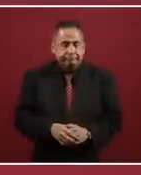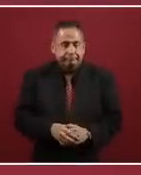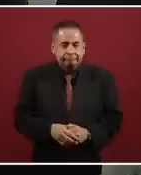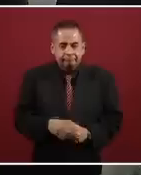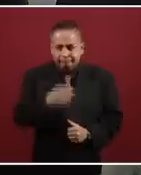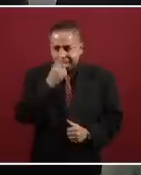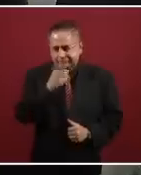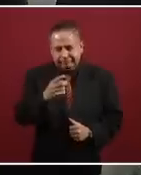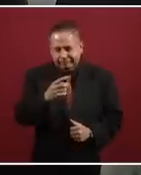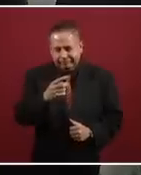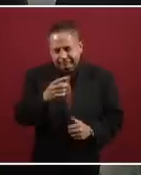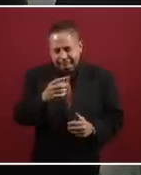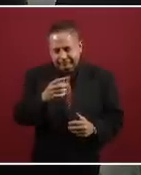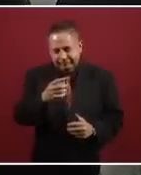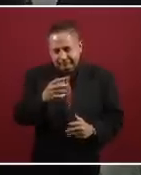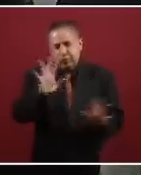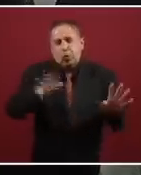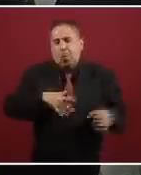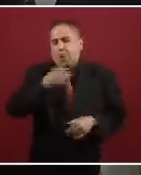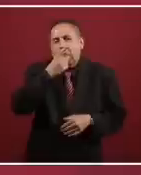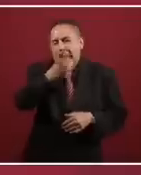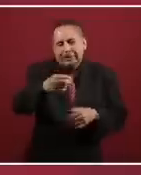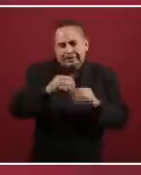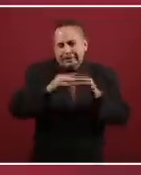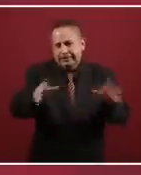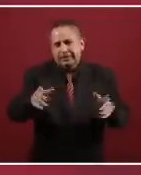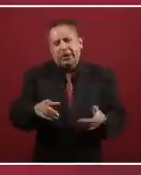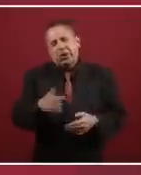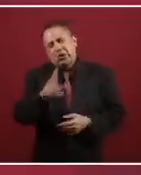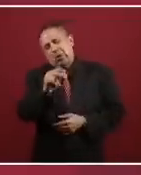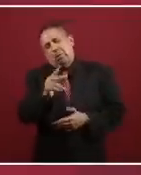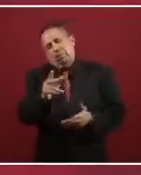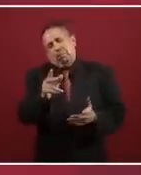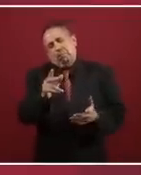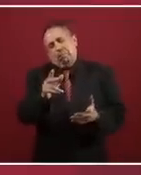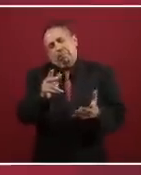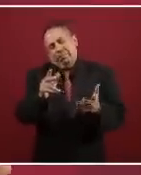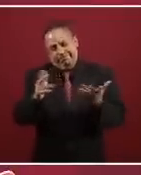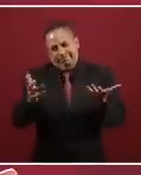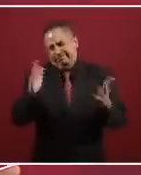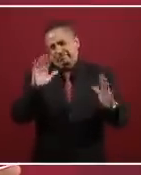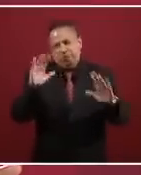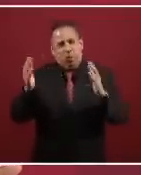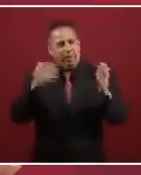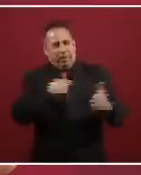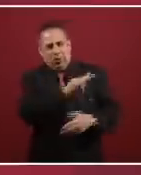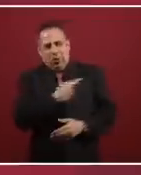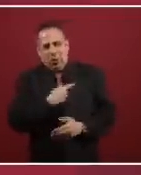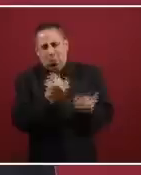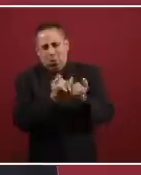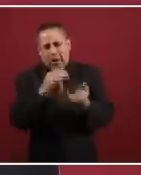no puedo decirlo, pero no me comparen. O sea,